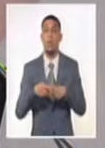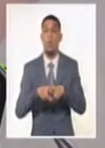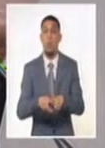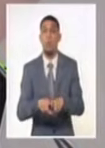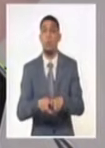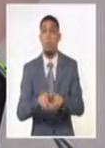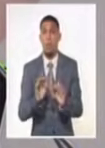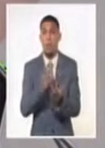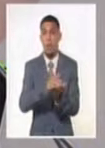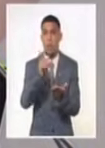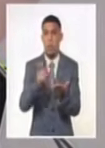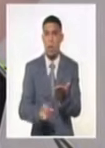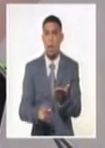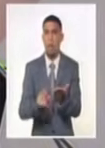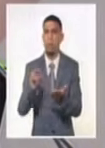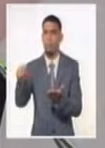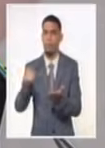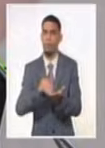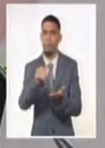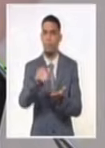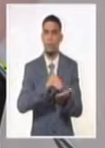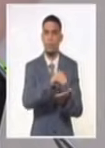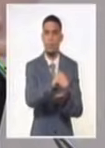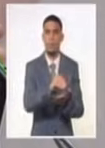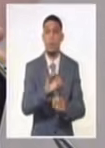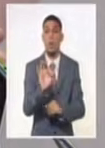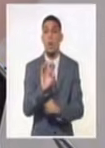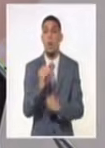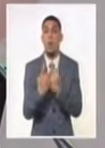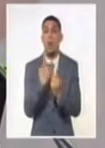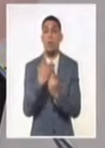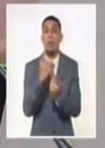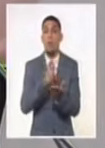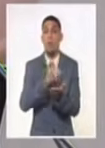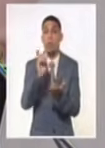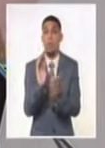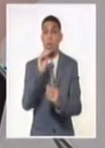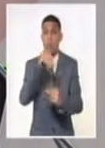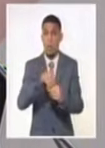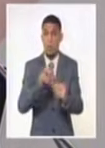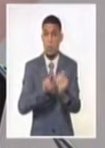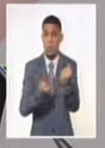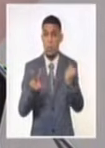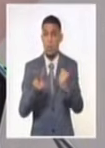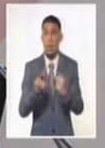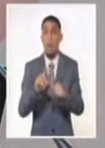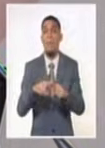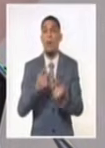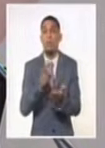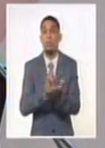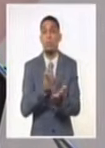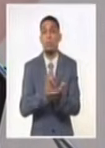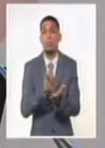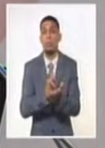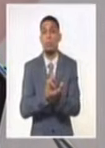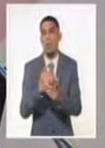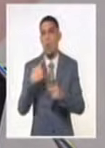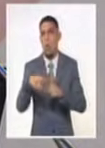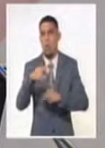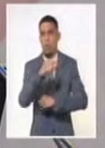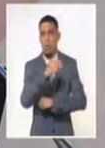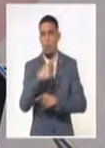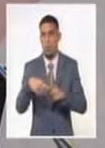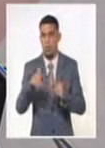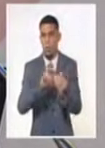esos muchachos, con la reubicación de los estudiantes que dentro de una provincia también estudian fuera de esos municipios, poco a poco fuimos asumiendo un